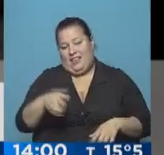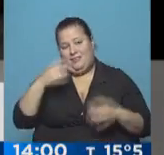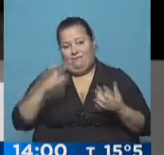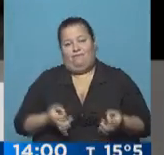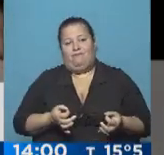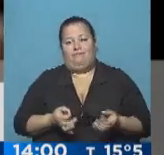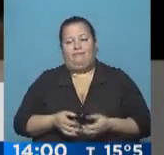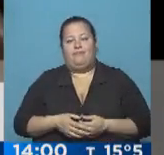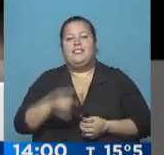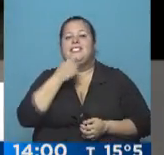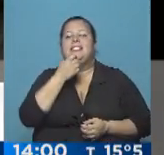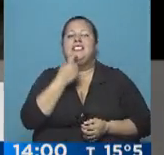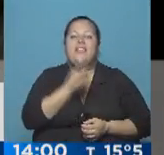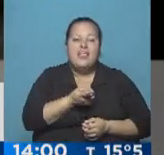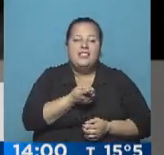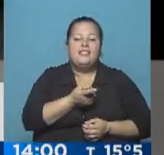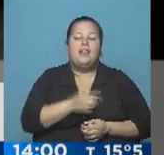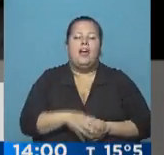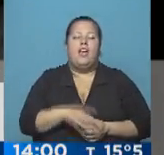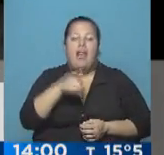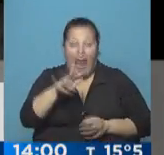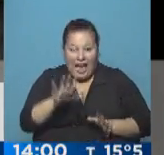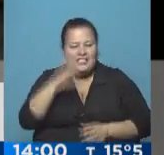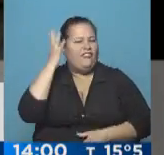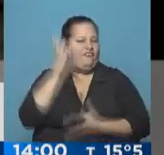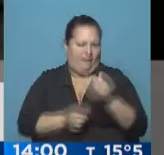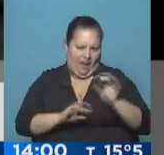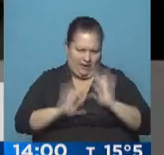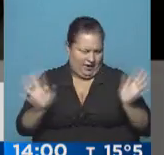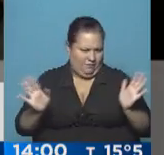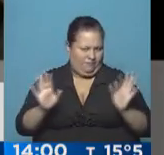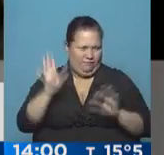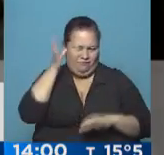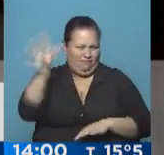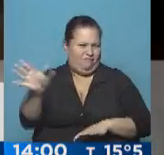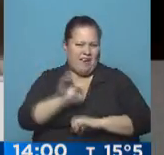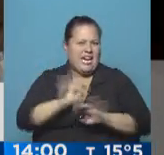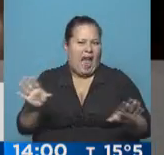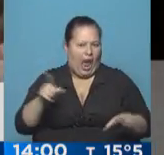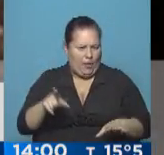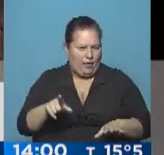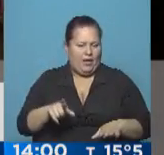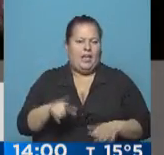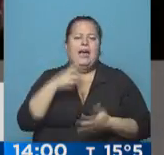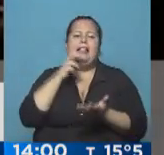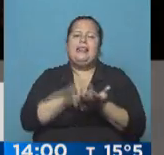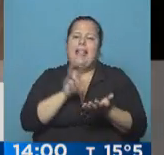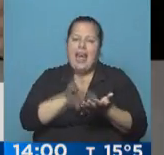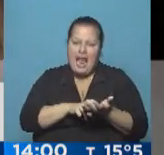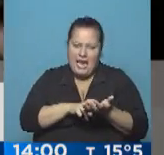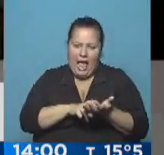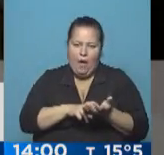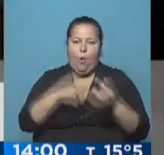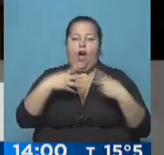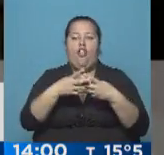evidentemente el que dice, afirma eso, está en un error muy, muy serio. El telegrama,